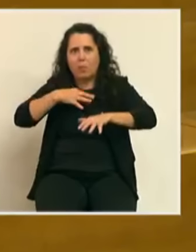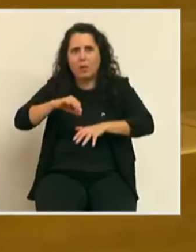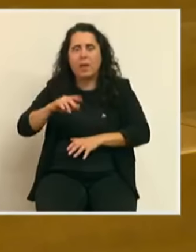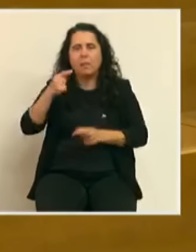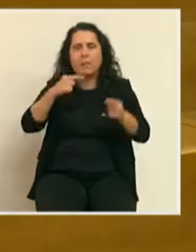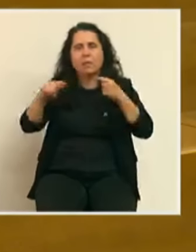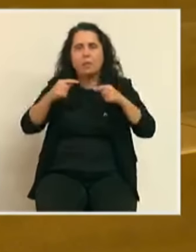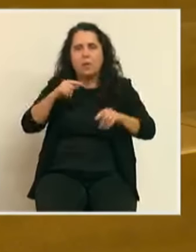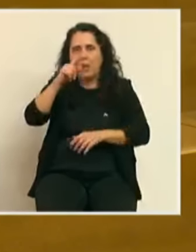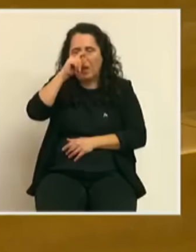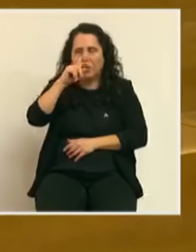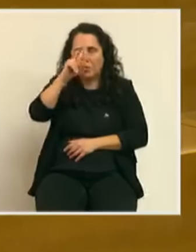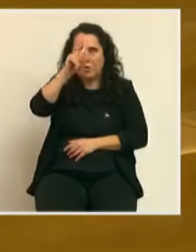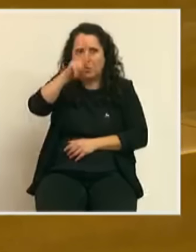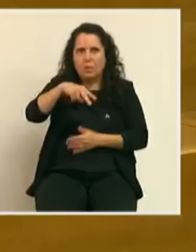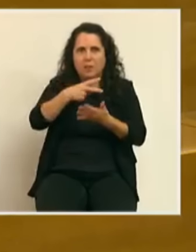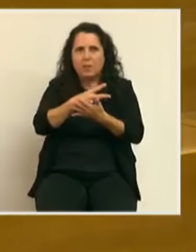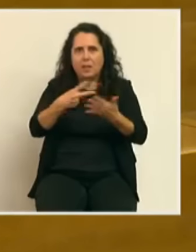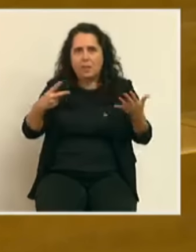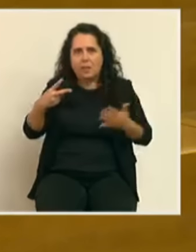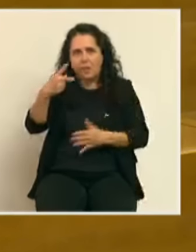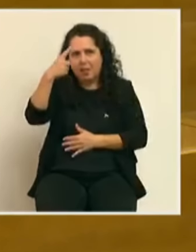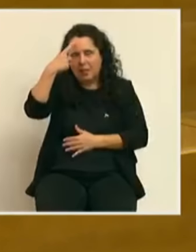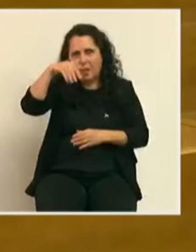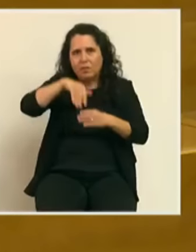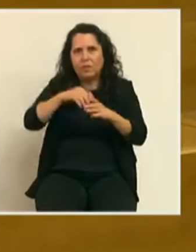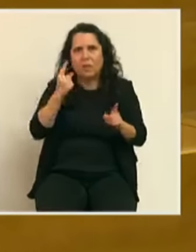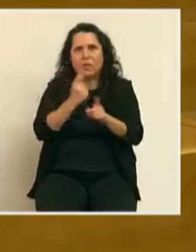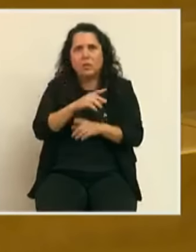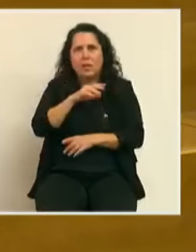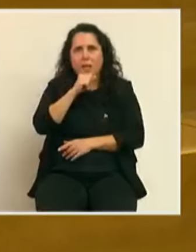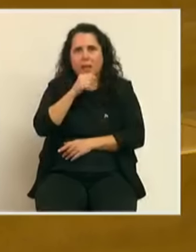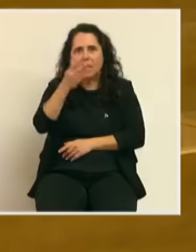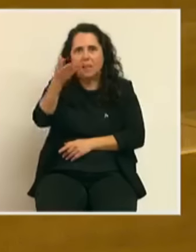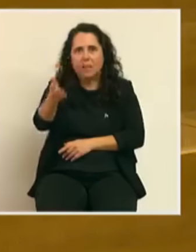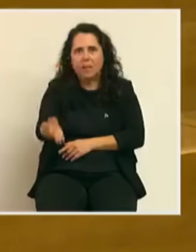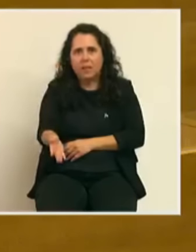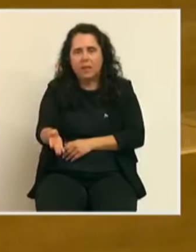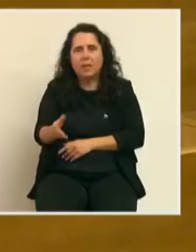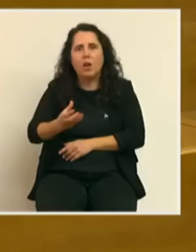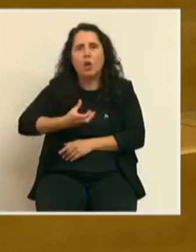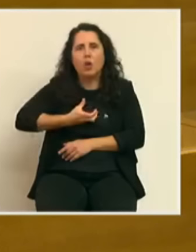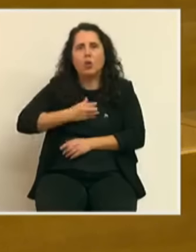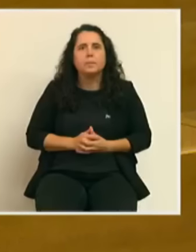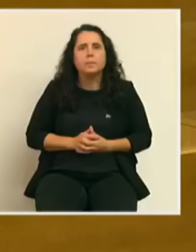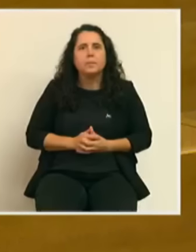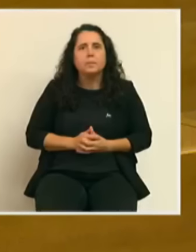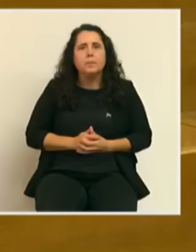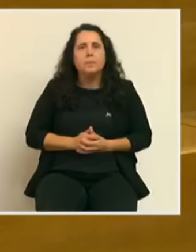Presupostos de 2017. ¿Sabe quién va a votar en contra? El flamante conseller d'Agricultura,